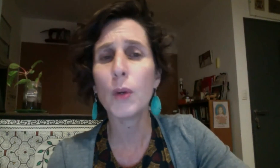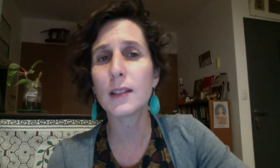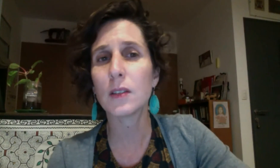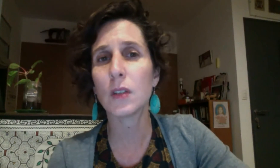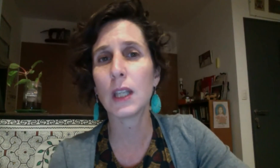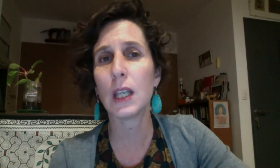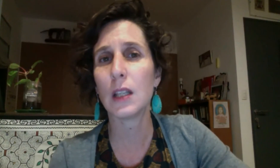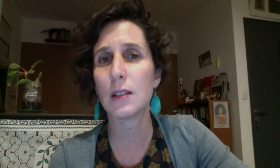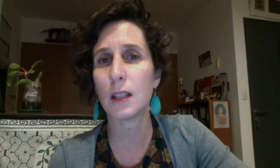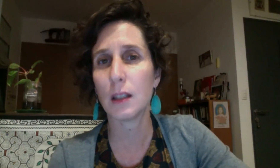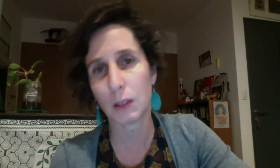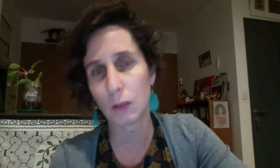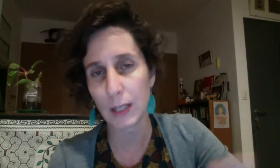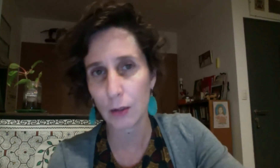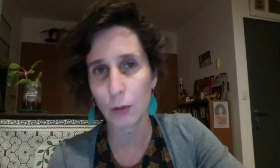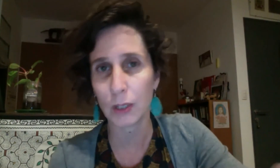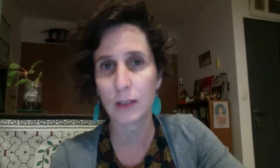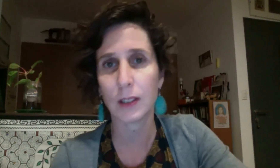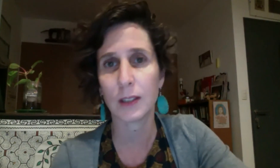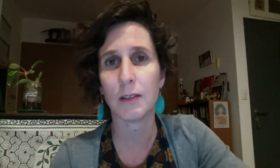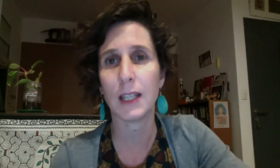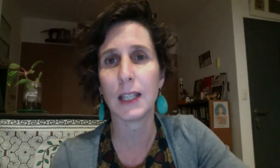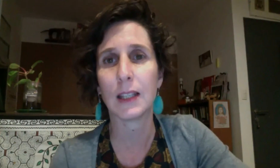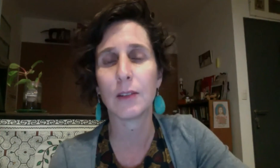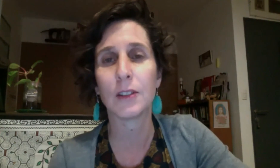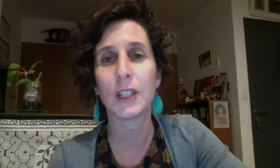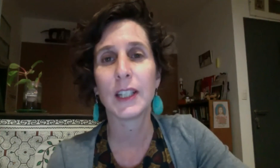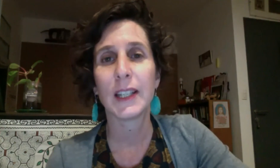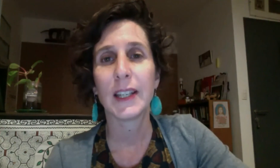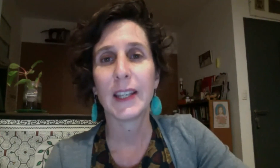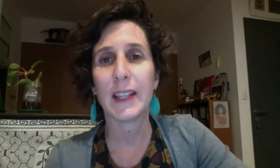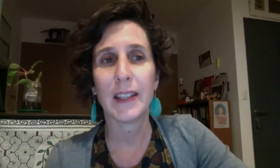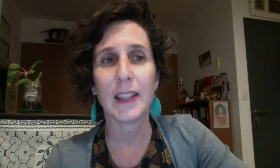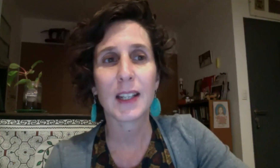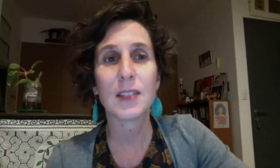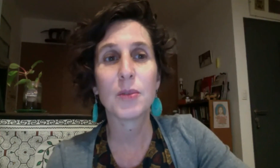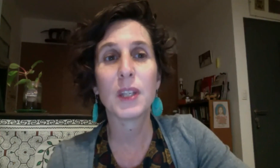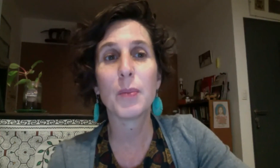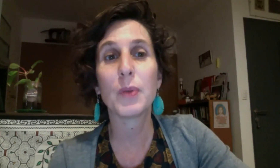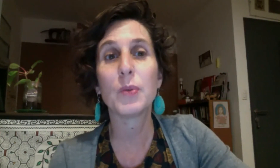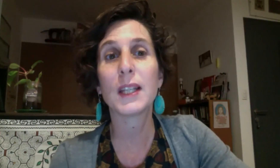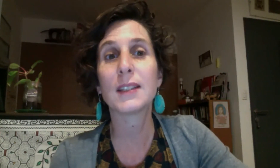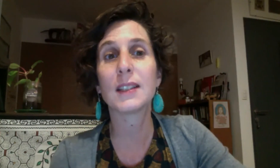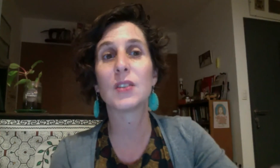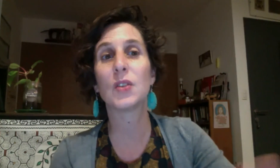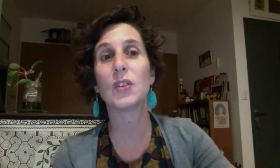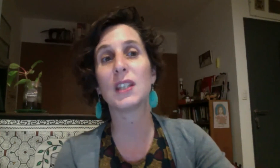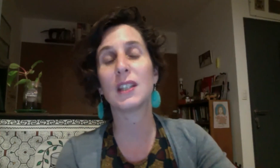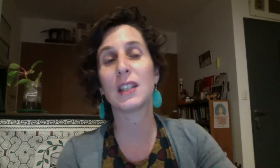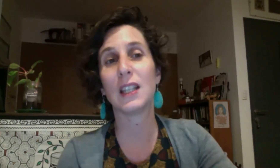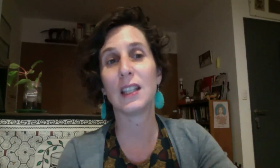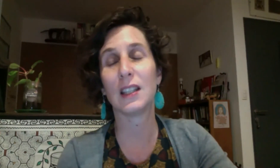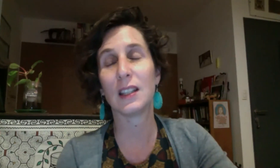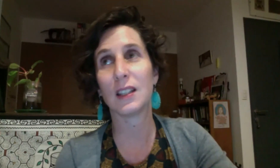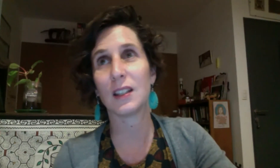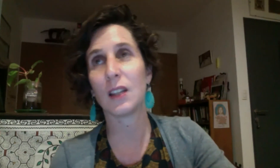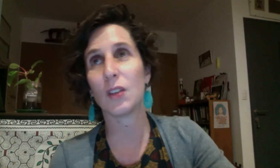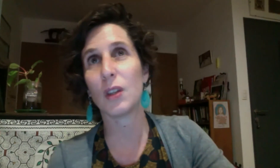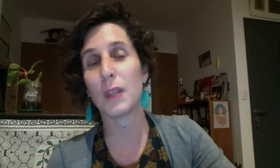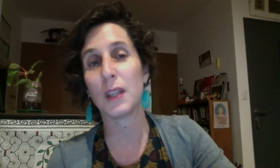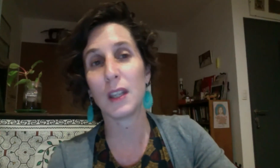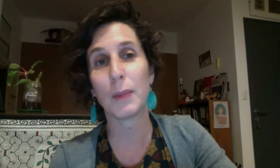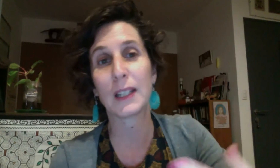Como en las secciones de Incentivando al Diálogo, que es evidente, ¿no? Ya que se sugieren preguntas que son